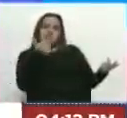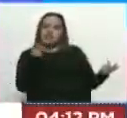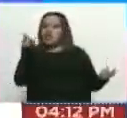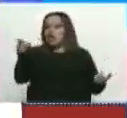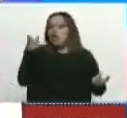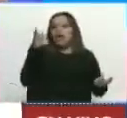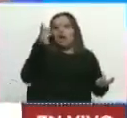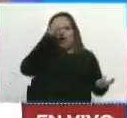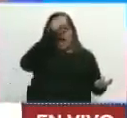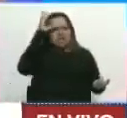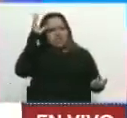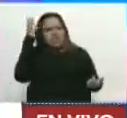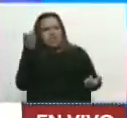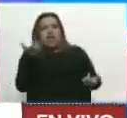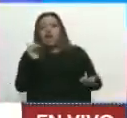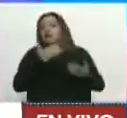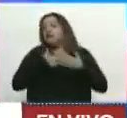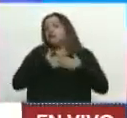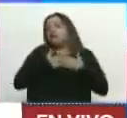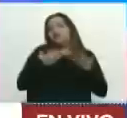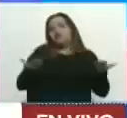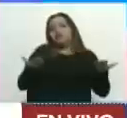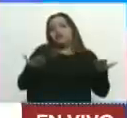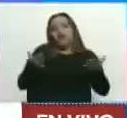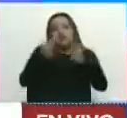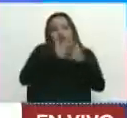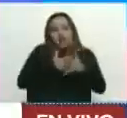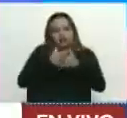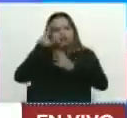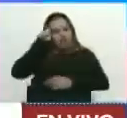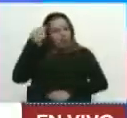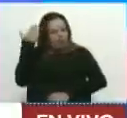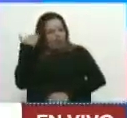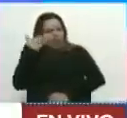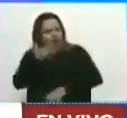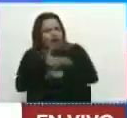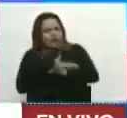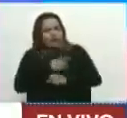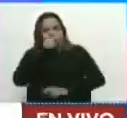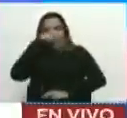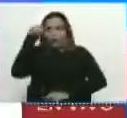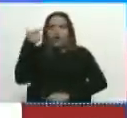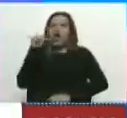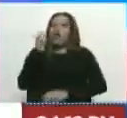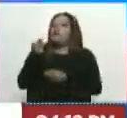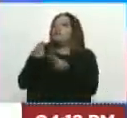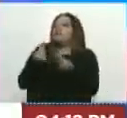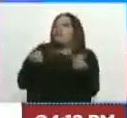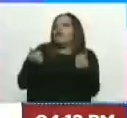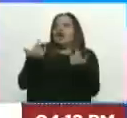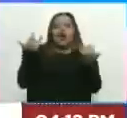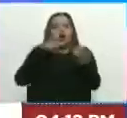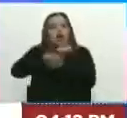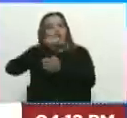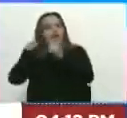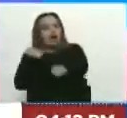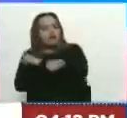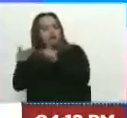canciller era el rostro amable del régimen. ¿Se acuerdan, no? Así cambia la historia, así cambian los